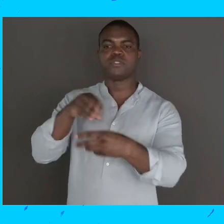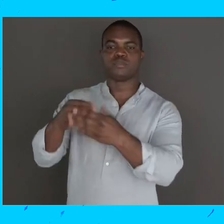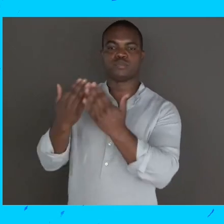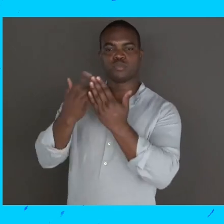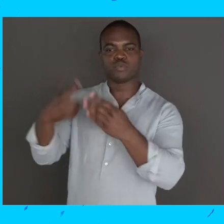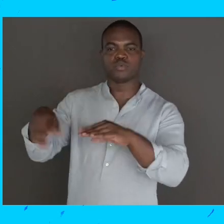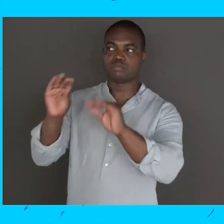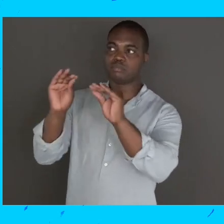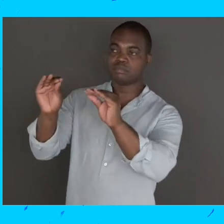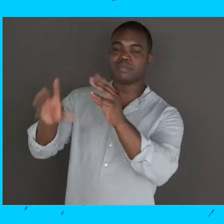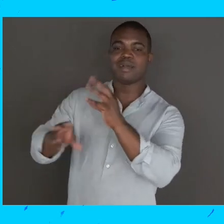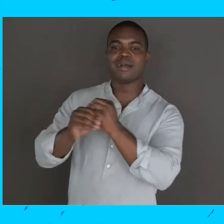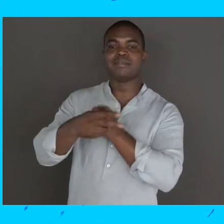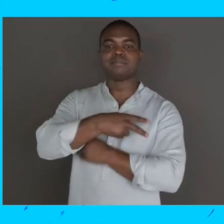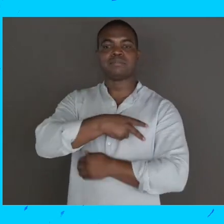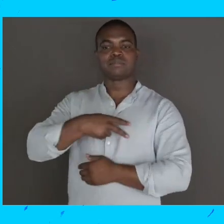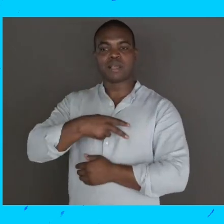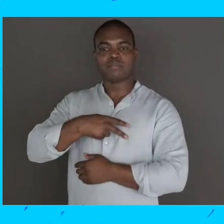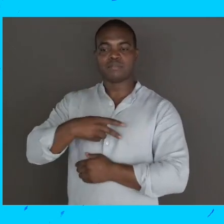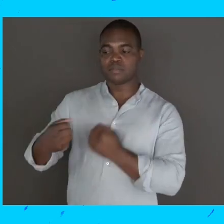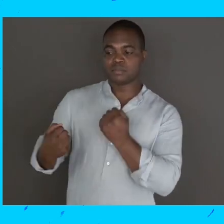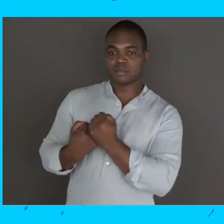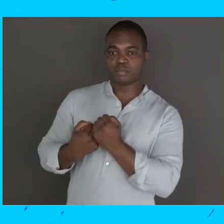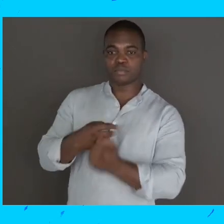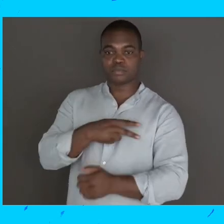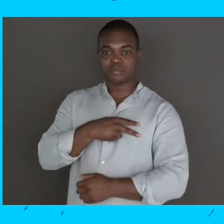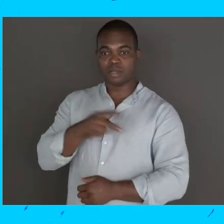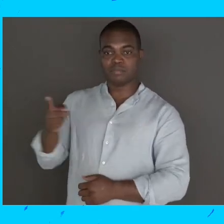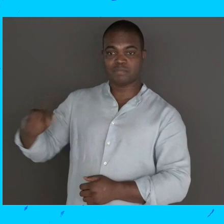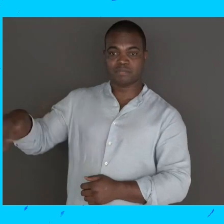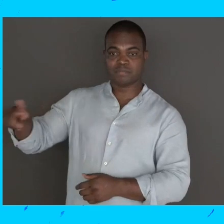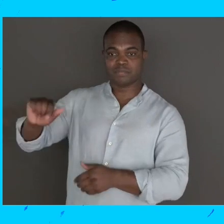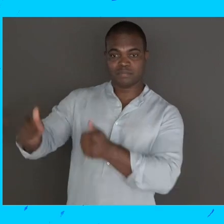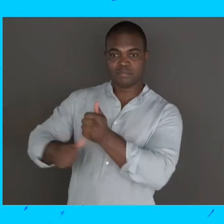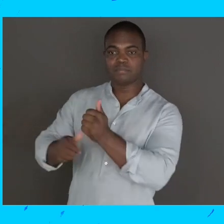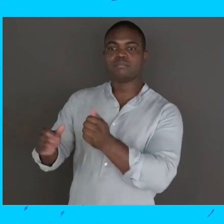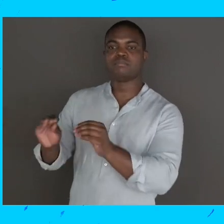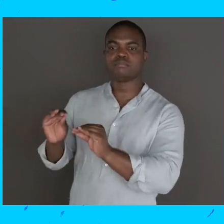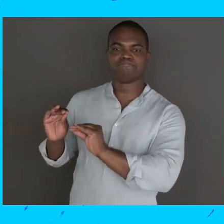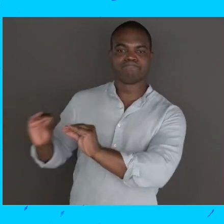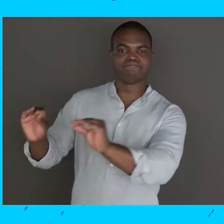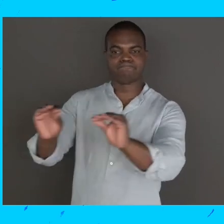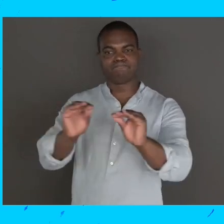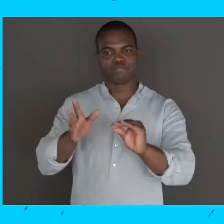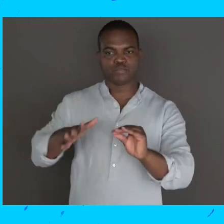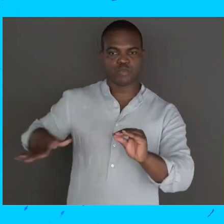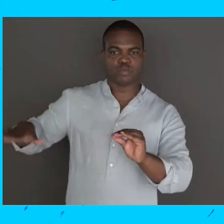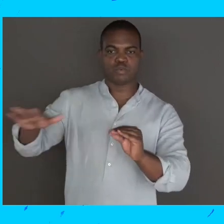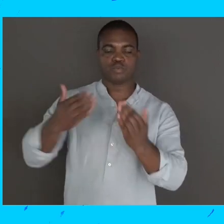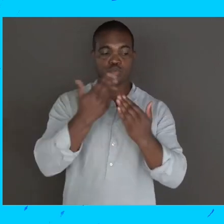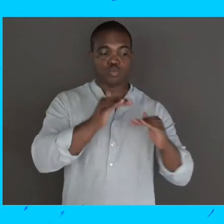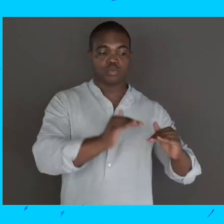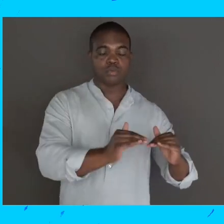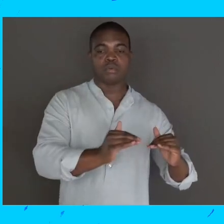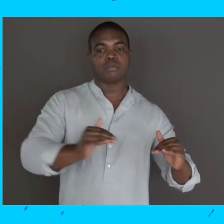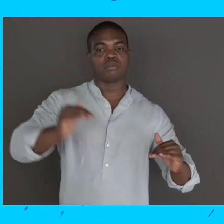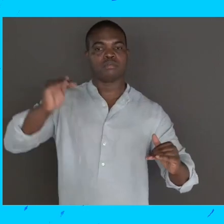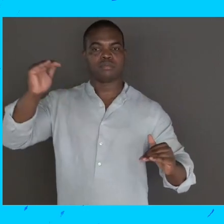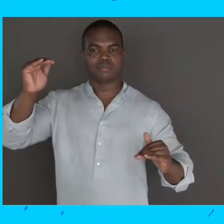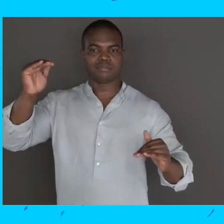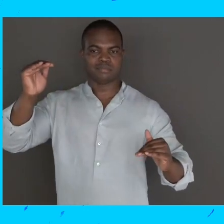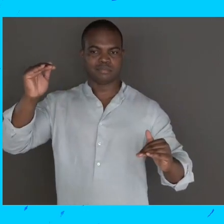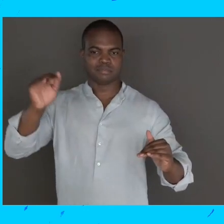incluyentes para todos, no violentos para todos, conectados con los servicios, para que las escuelas